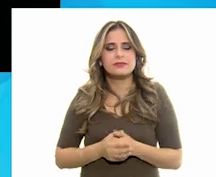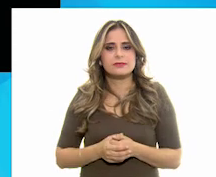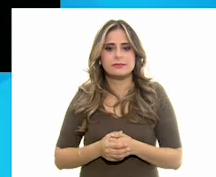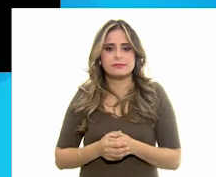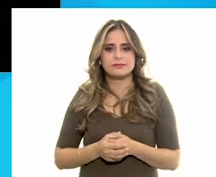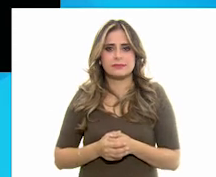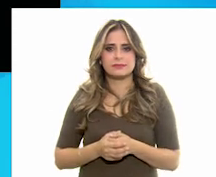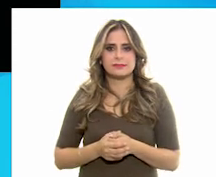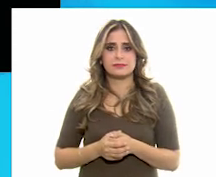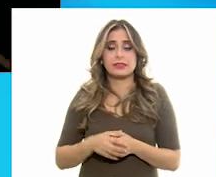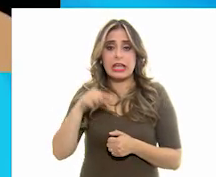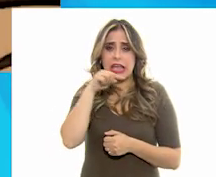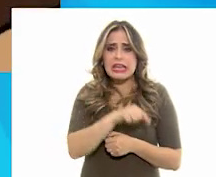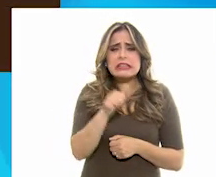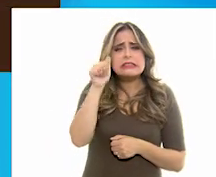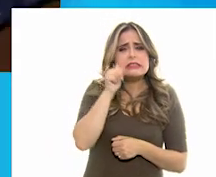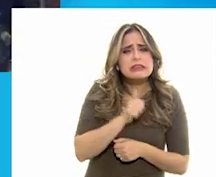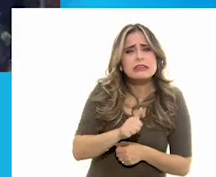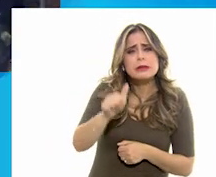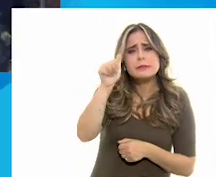Detective incansable,